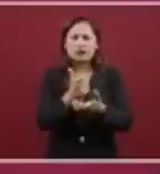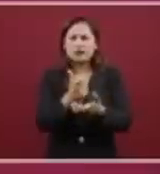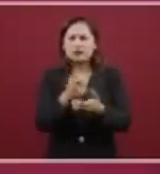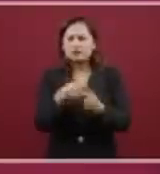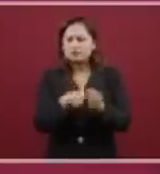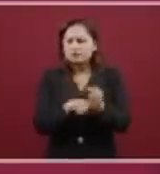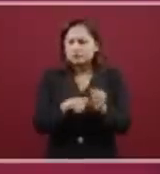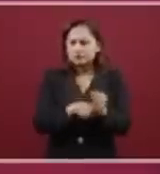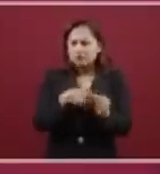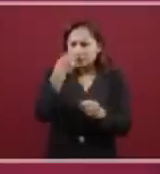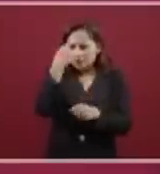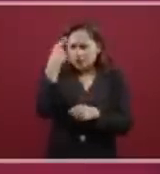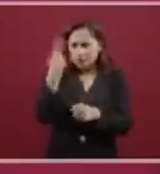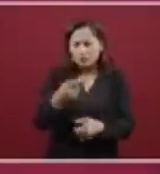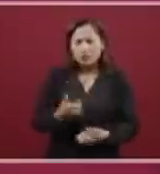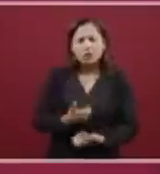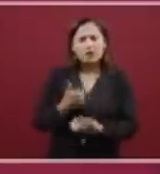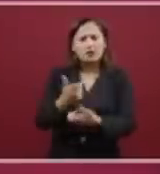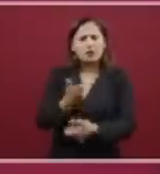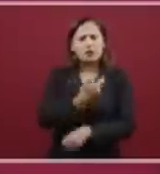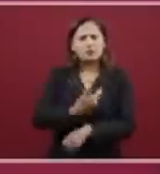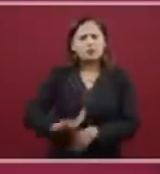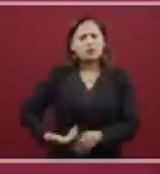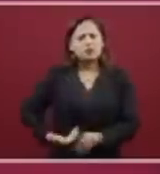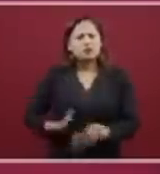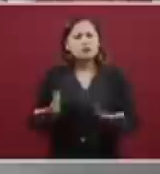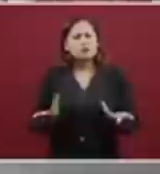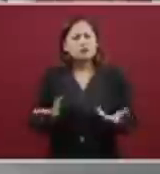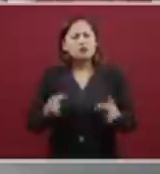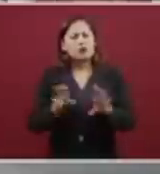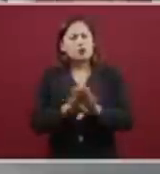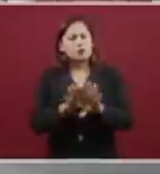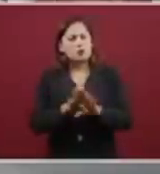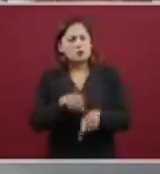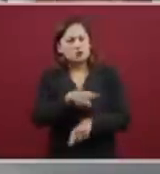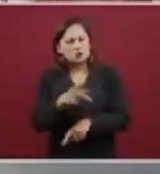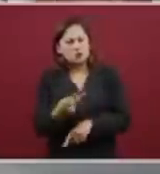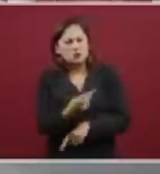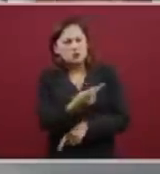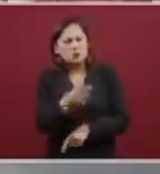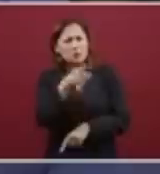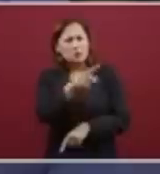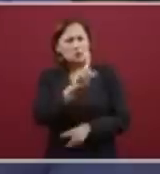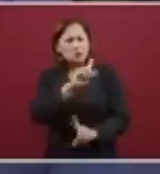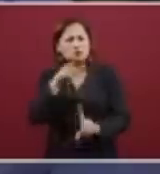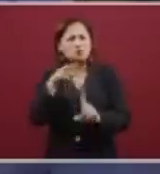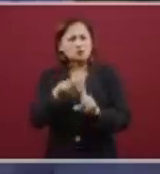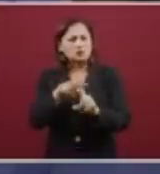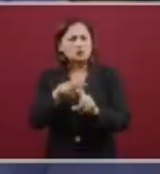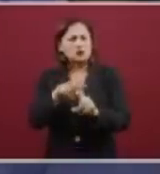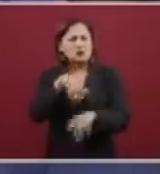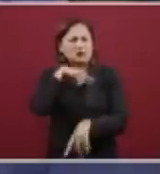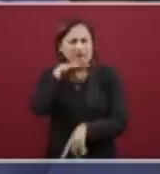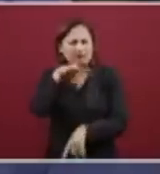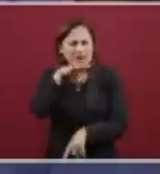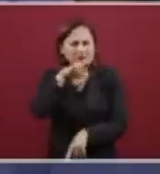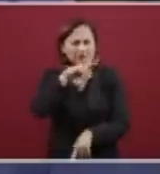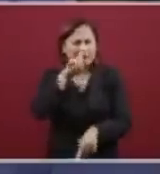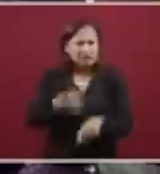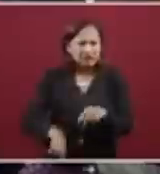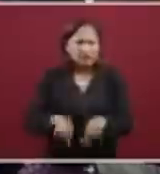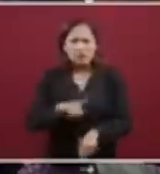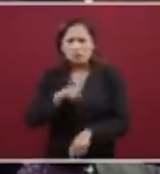punto de vista se acaba con el sinónimo de corrupción de opacidad de discrecionalidad bueno ya